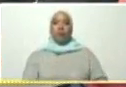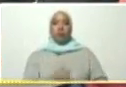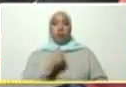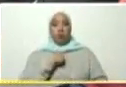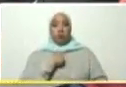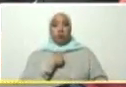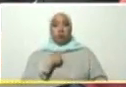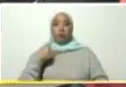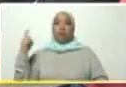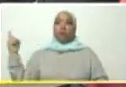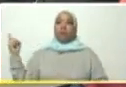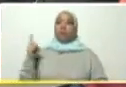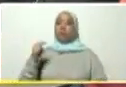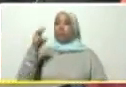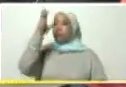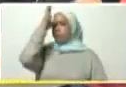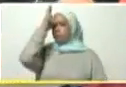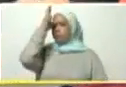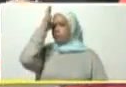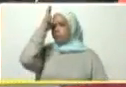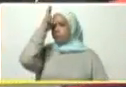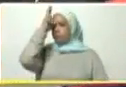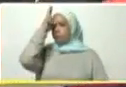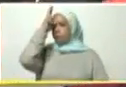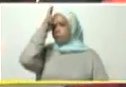llegando de Egipto